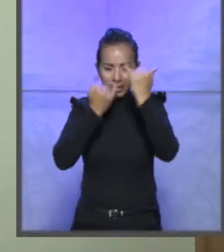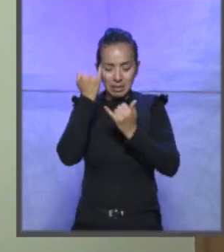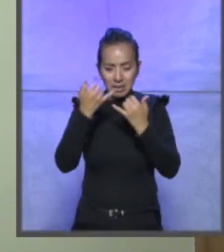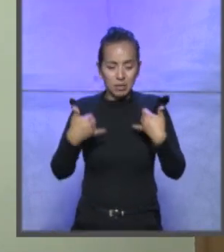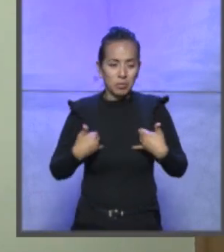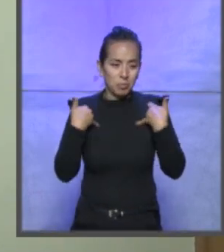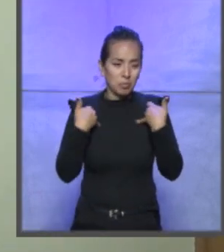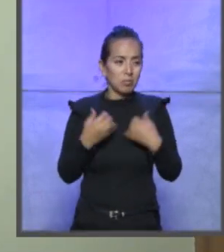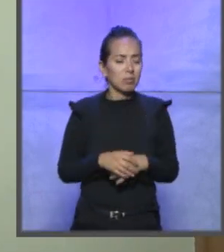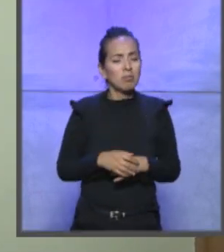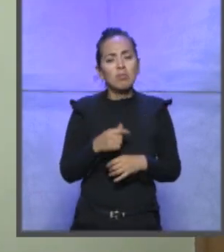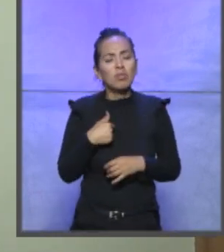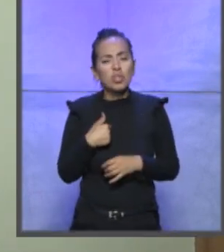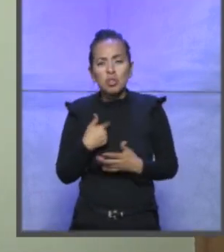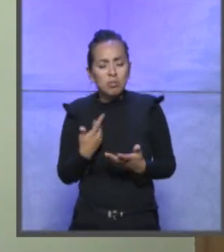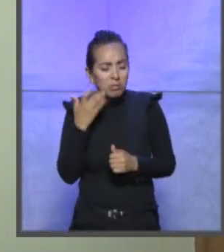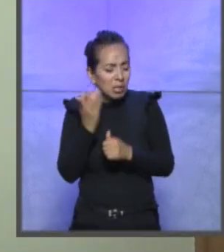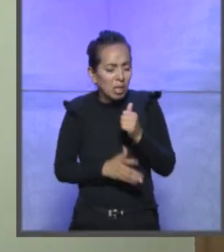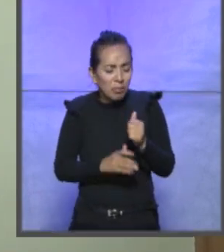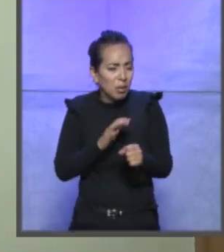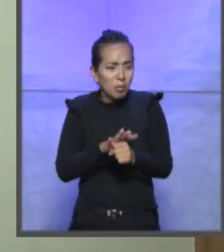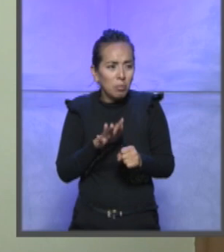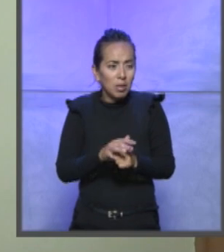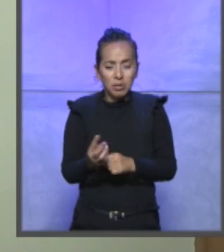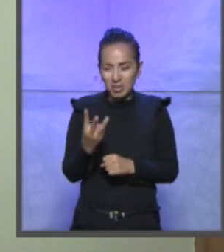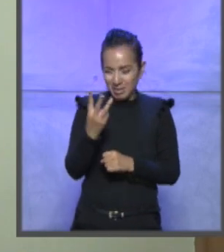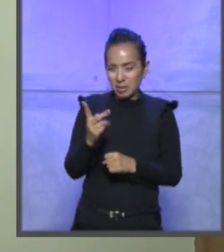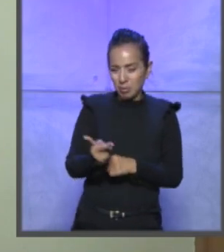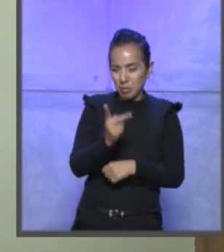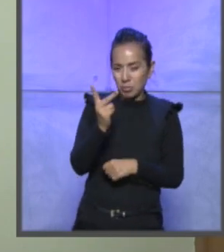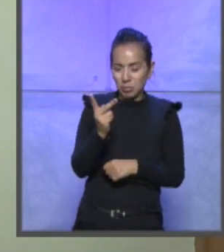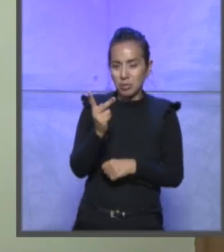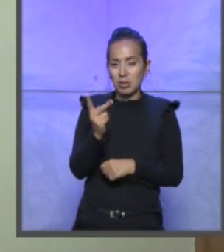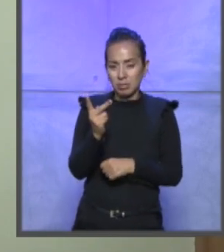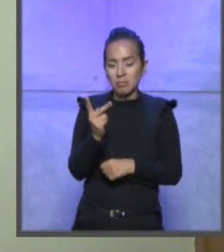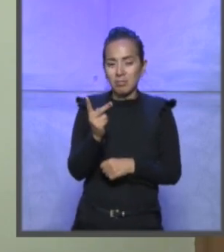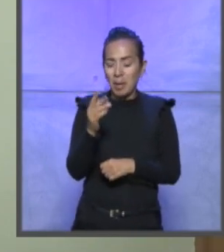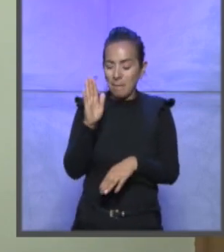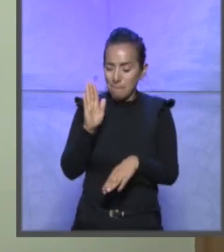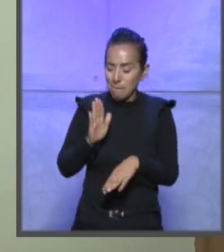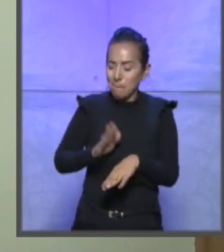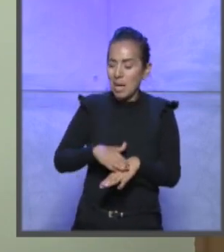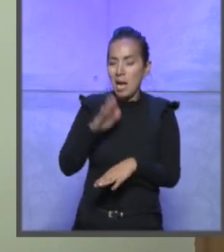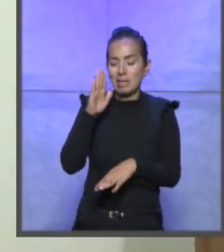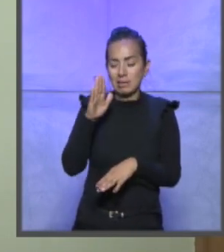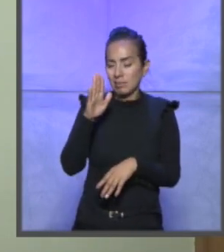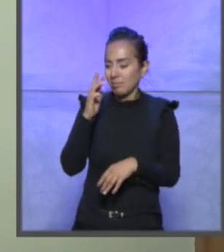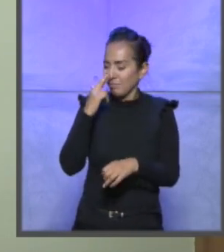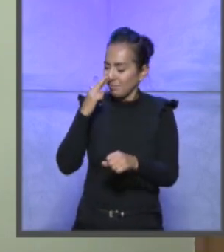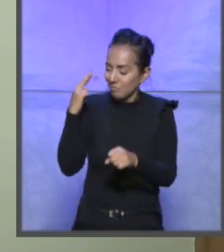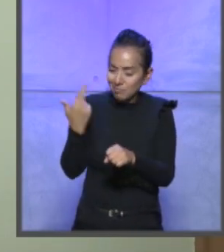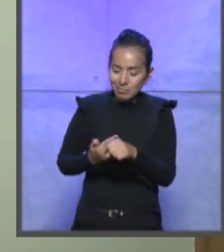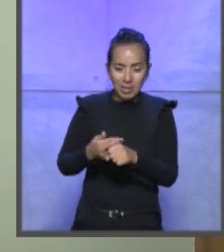jóvenes. ¿Qué voy a concluir con estas tres preguntas? Que nos llevamos más compromisos y